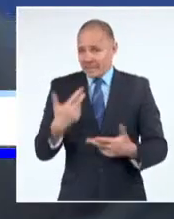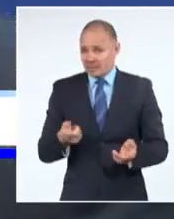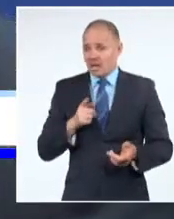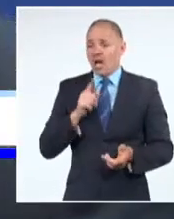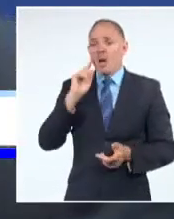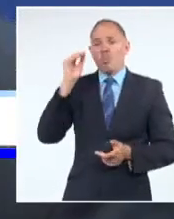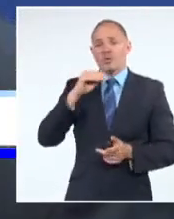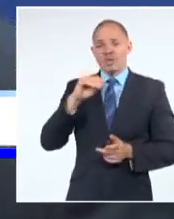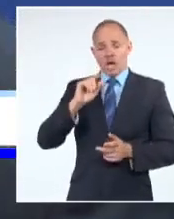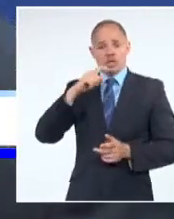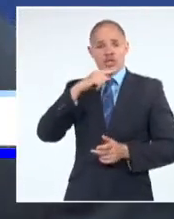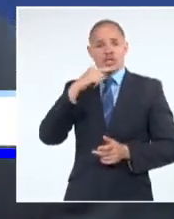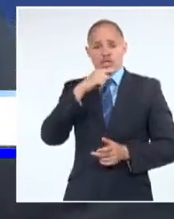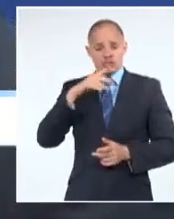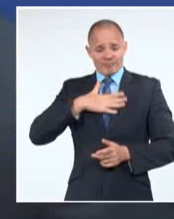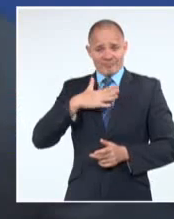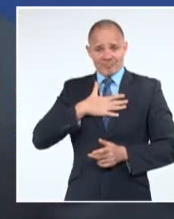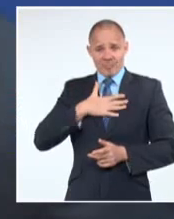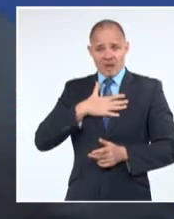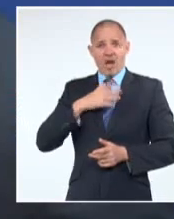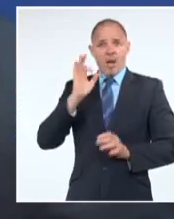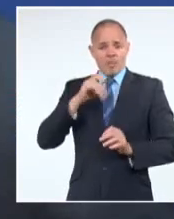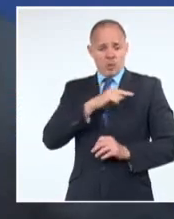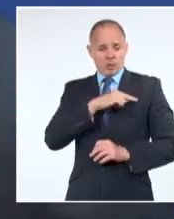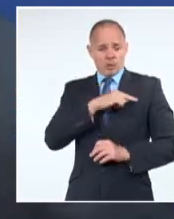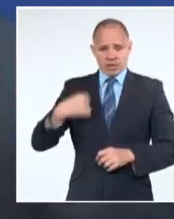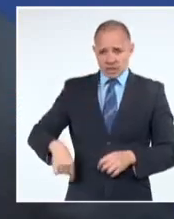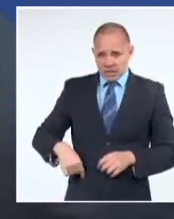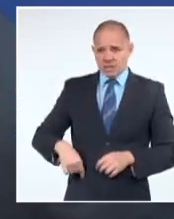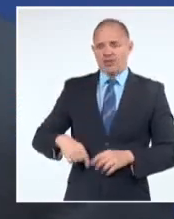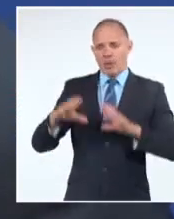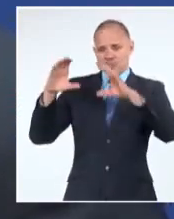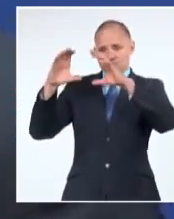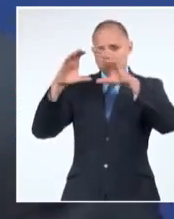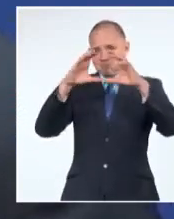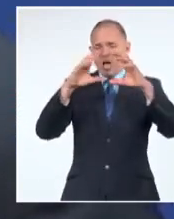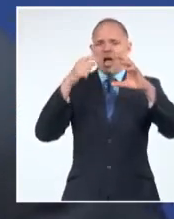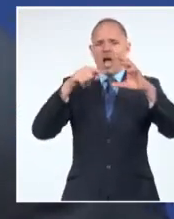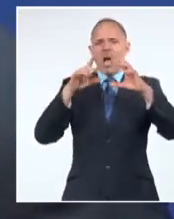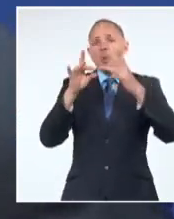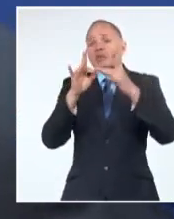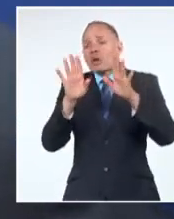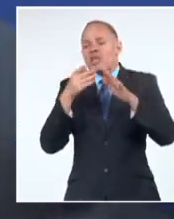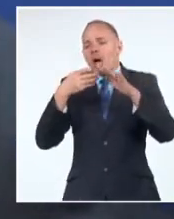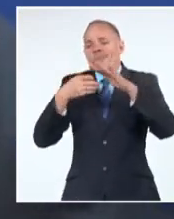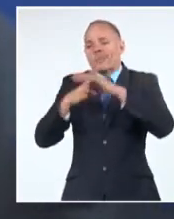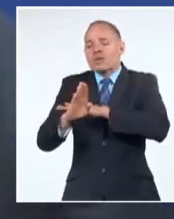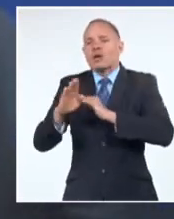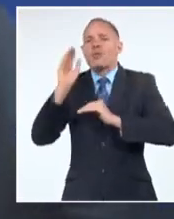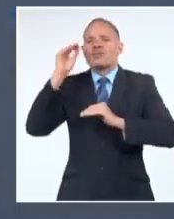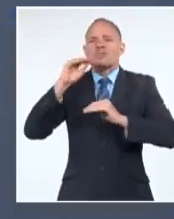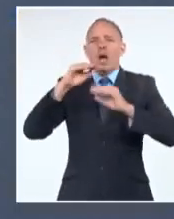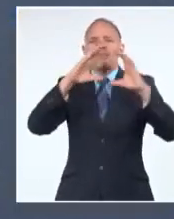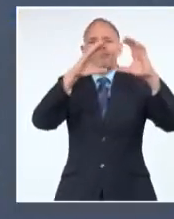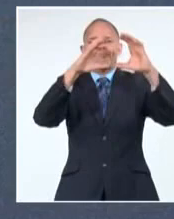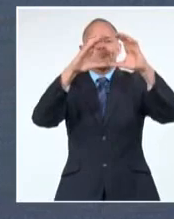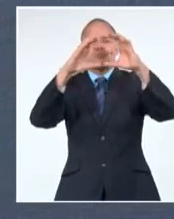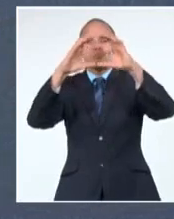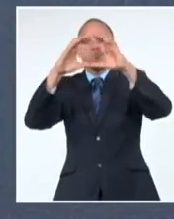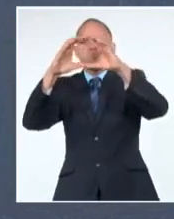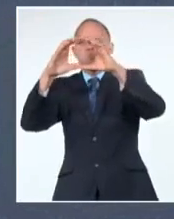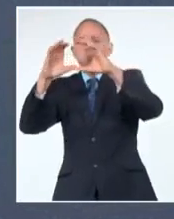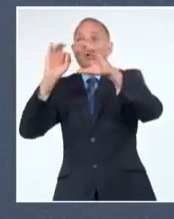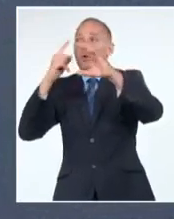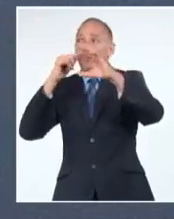al espacio aéreo norteamericano y su posterior destrucción, recordemos, por orden del presidente Joe Biden. El aparato se desvió de su